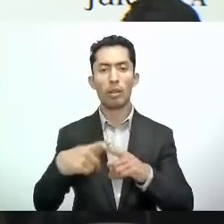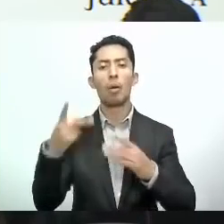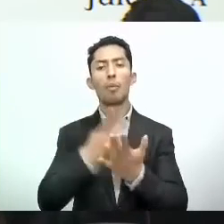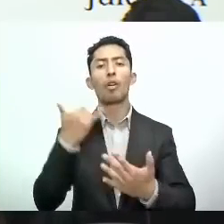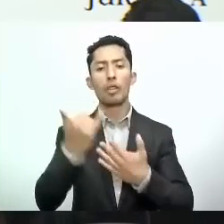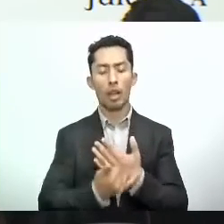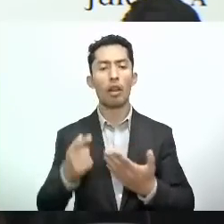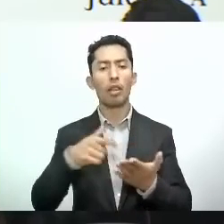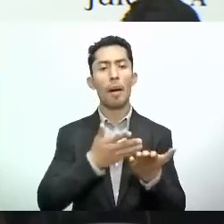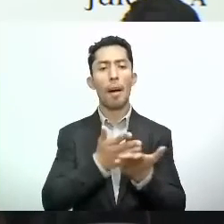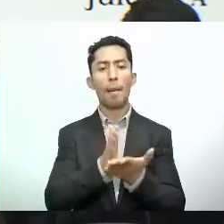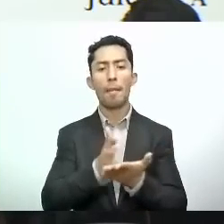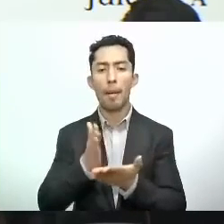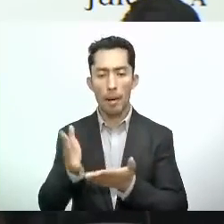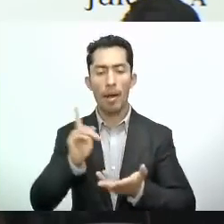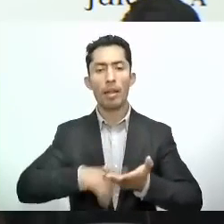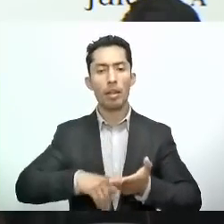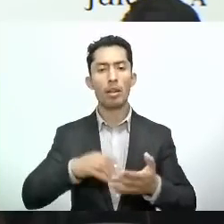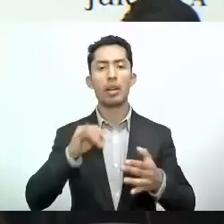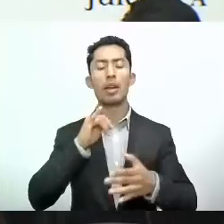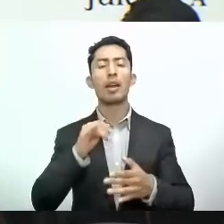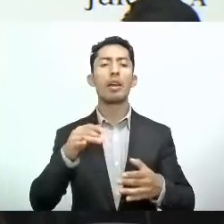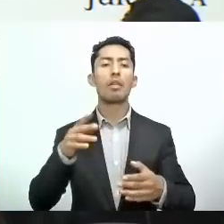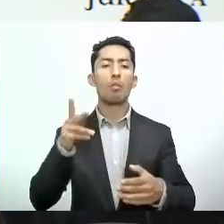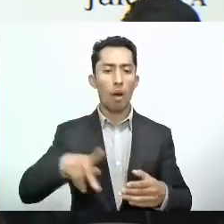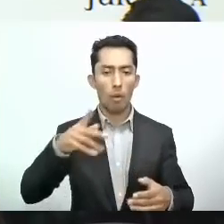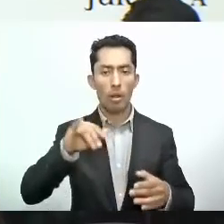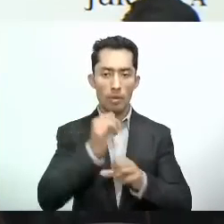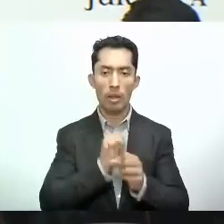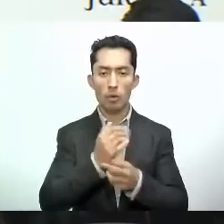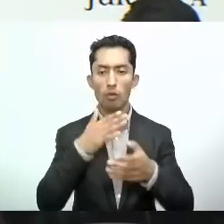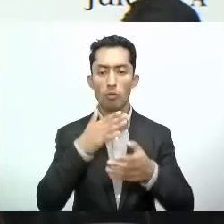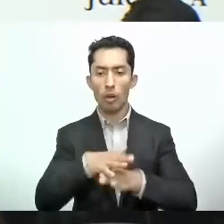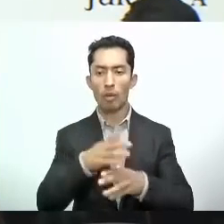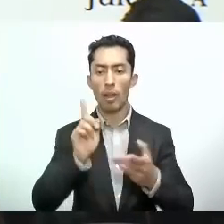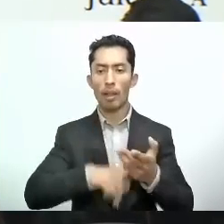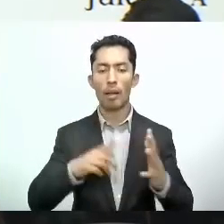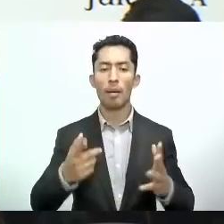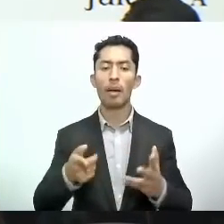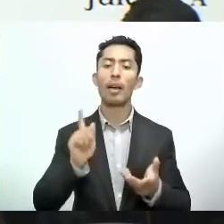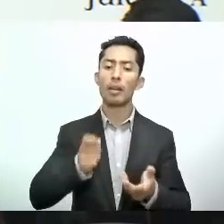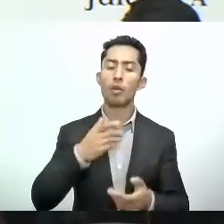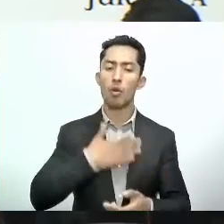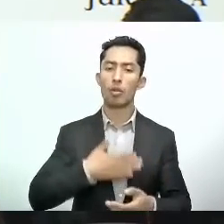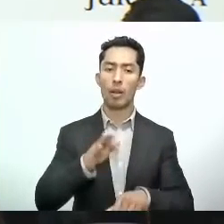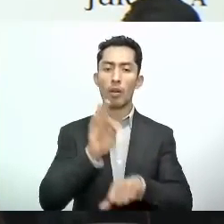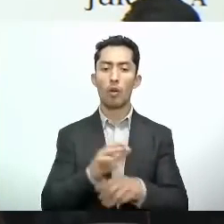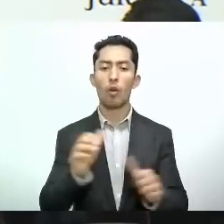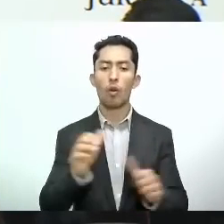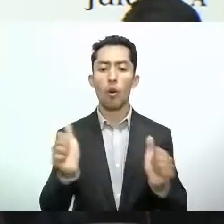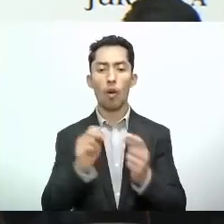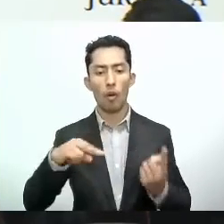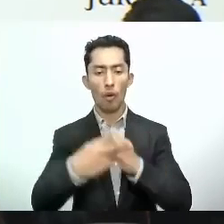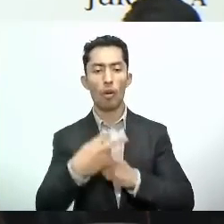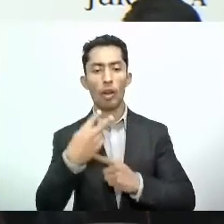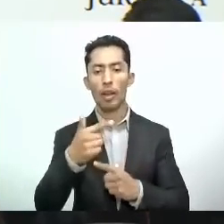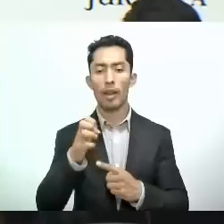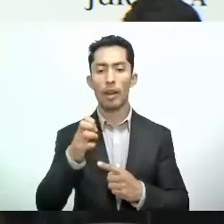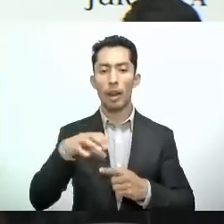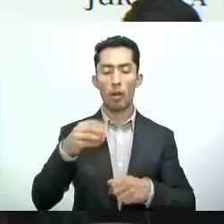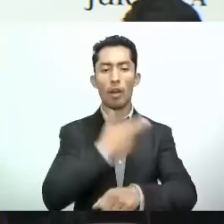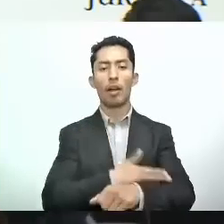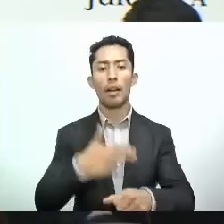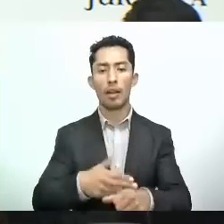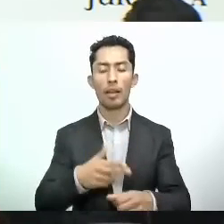en comunidades y de investigación en temas relacionados con la impartición de justicia con perspectiva de género, transparencia